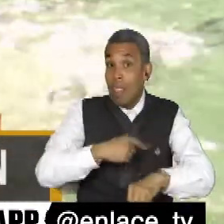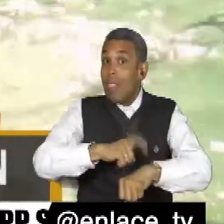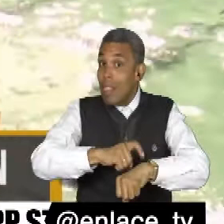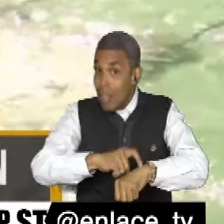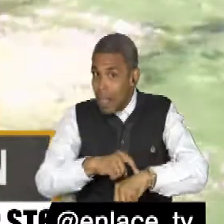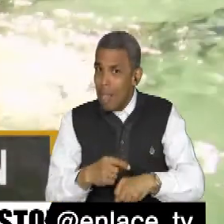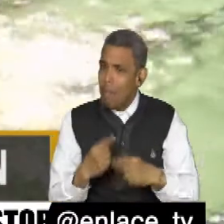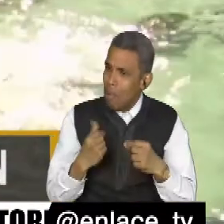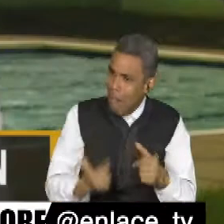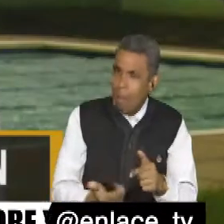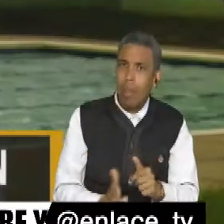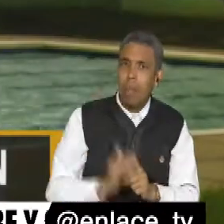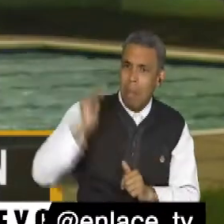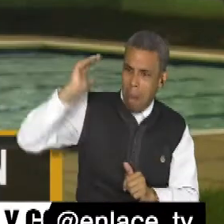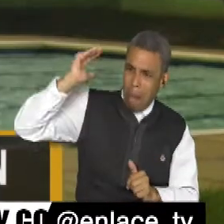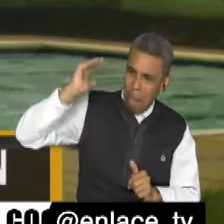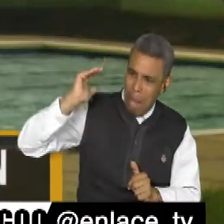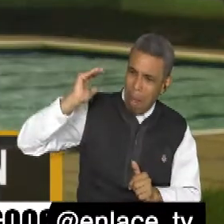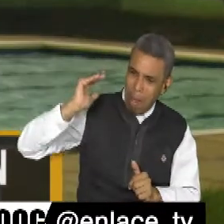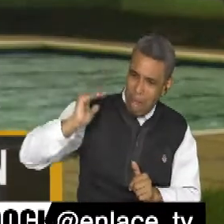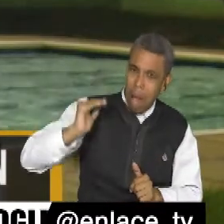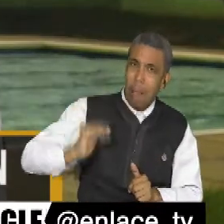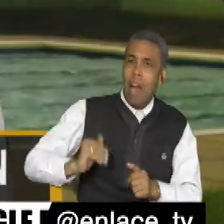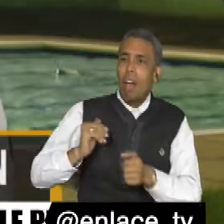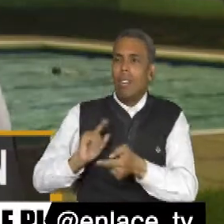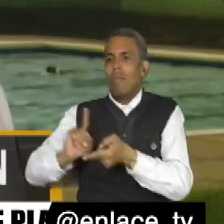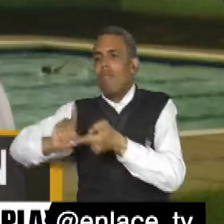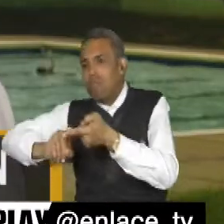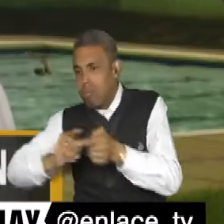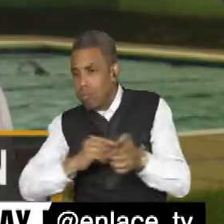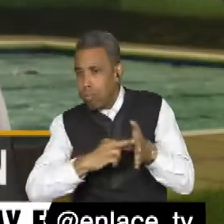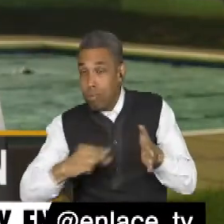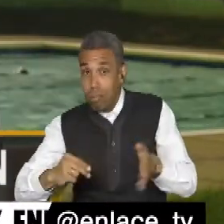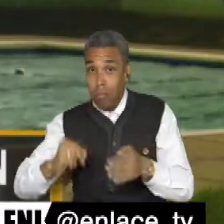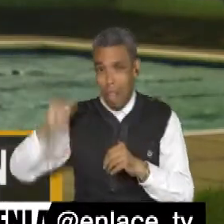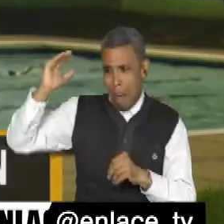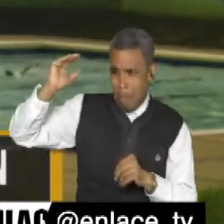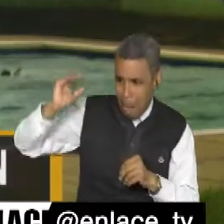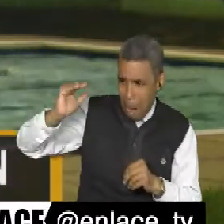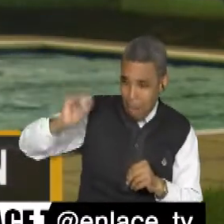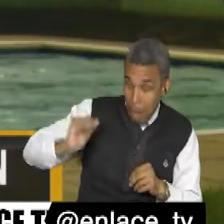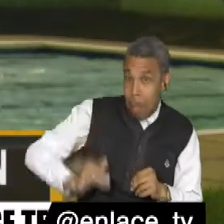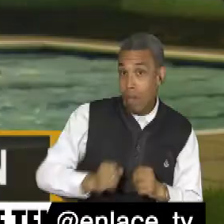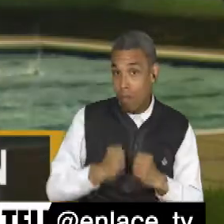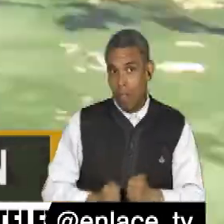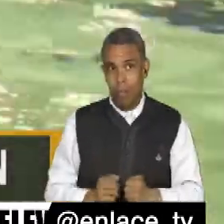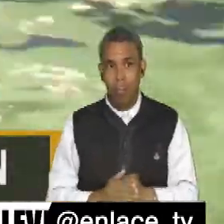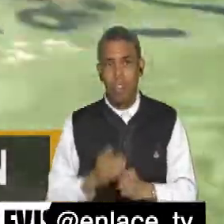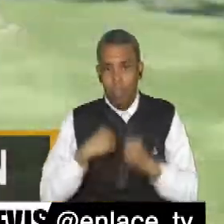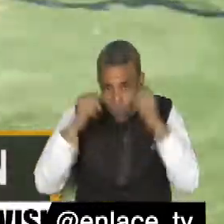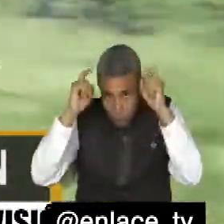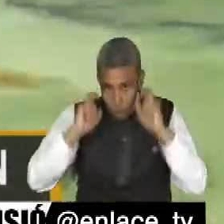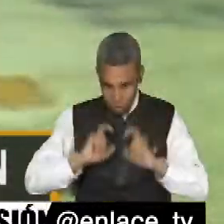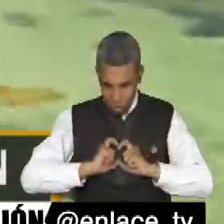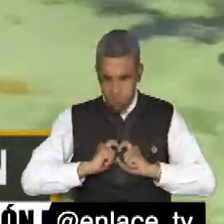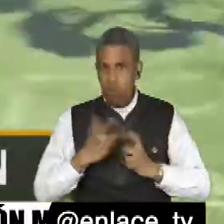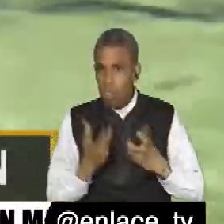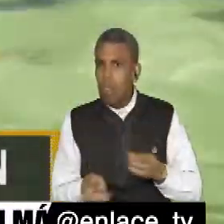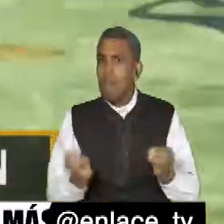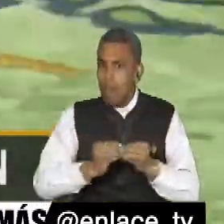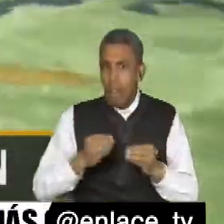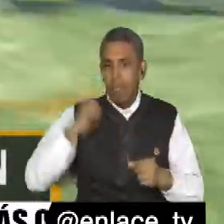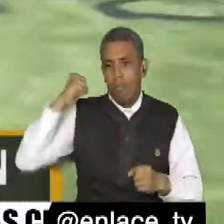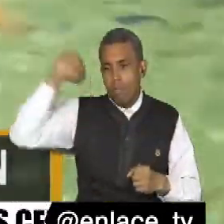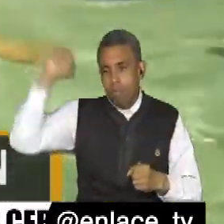seguir esforzándome, seguir preparándome y para ganar más medallas. Asimismo piden más apoyo